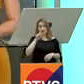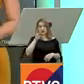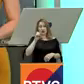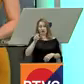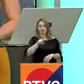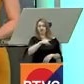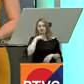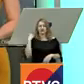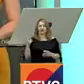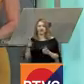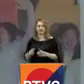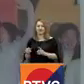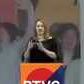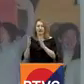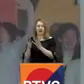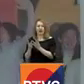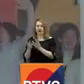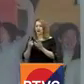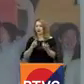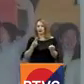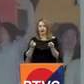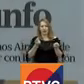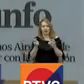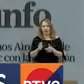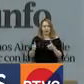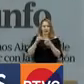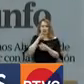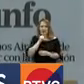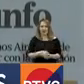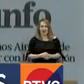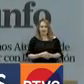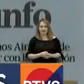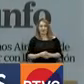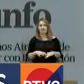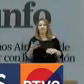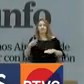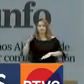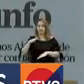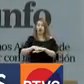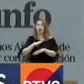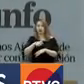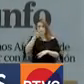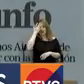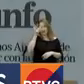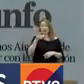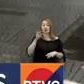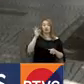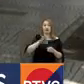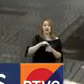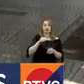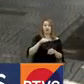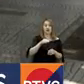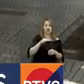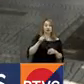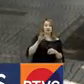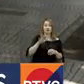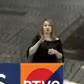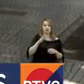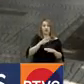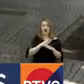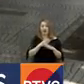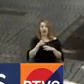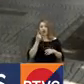senado y se quedó sin el control del congreso esta es la consecuencia de las elecciones legislativas de medio término celebradas ayer